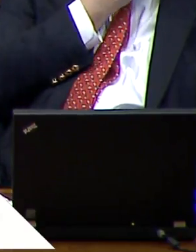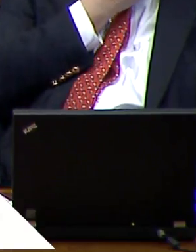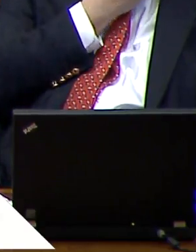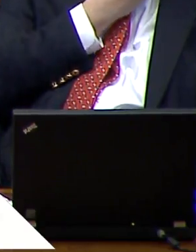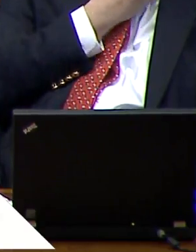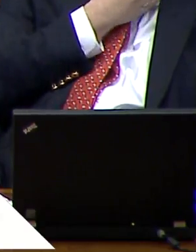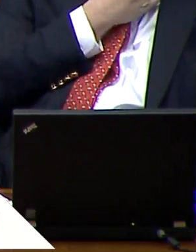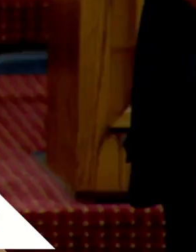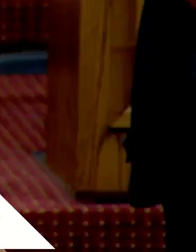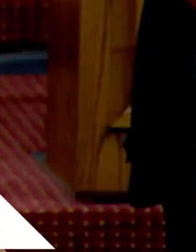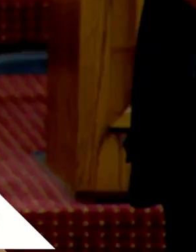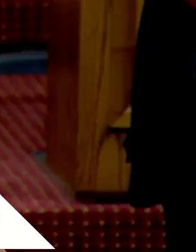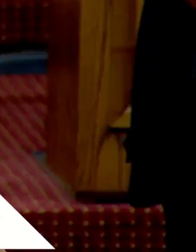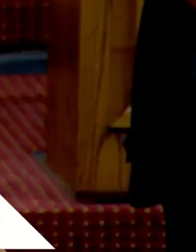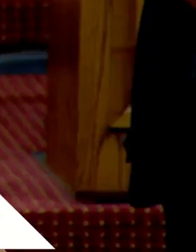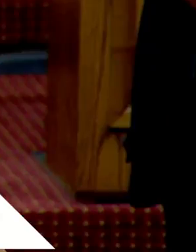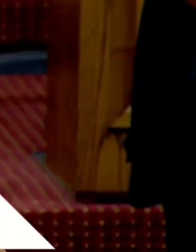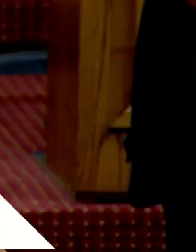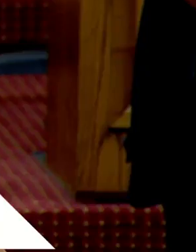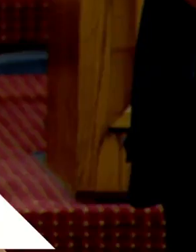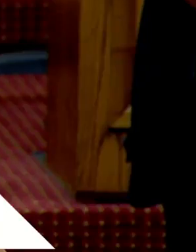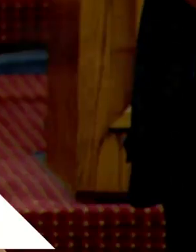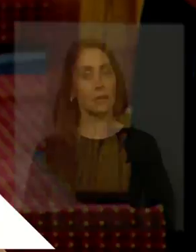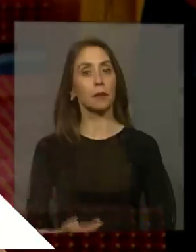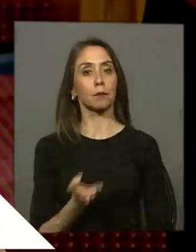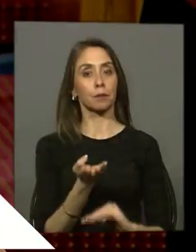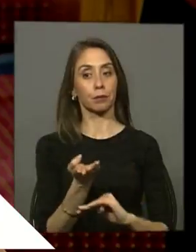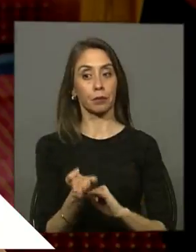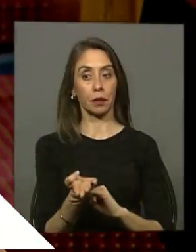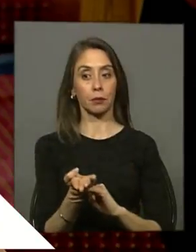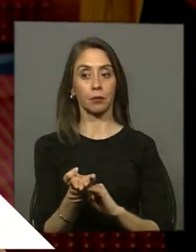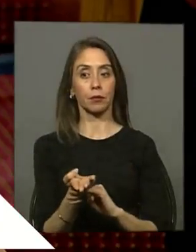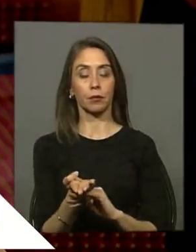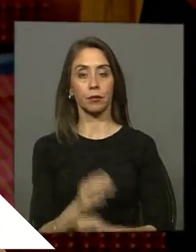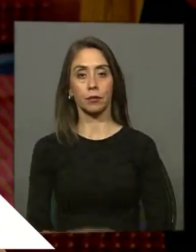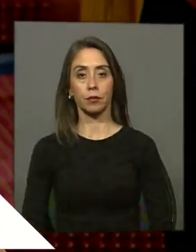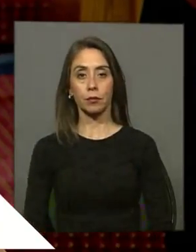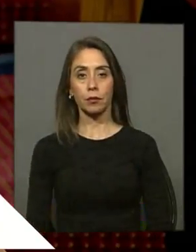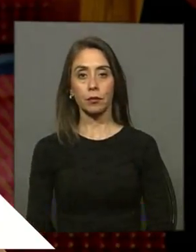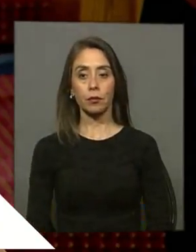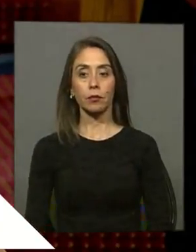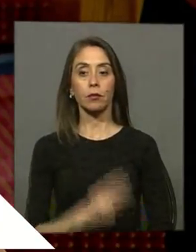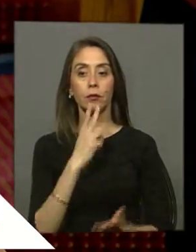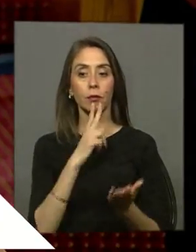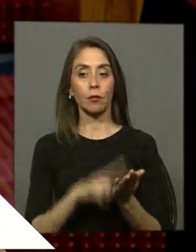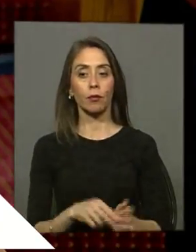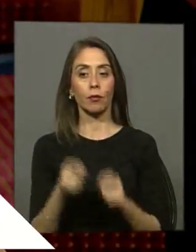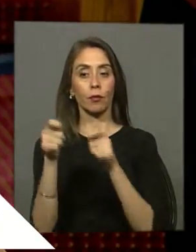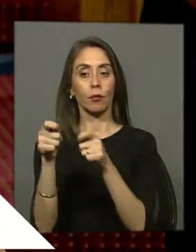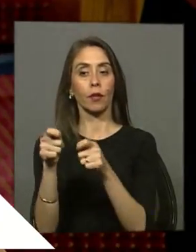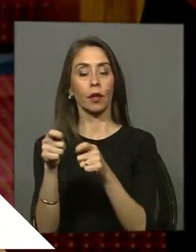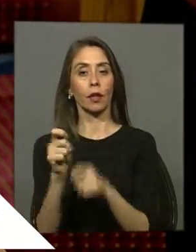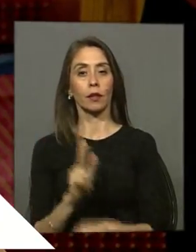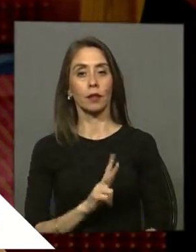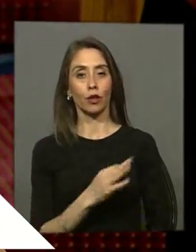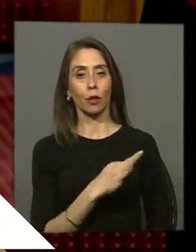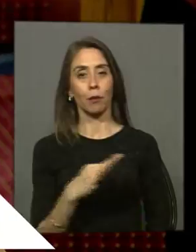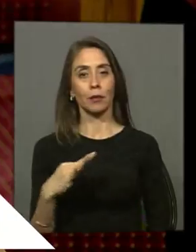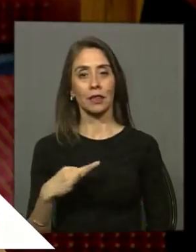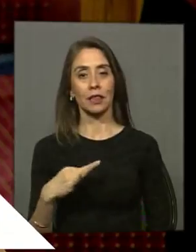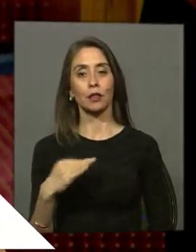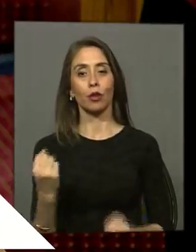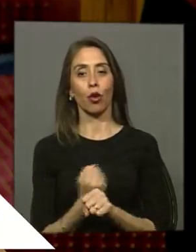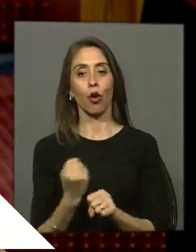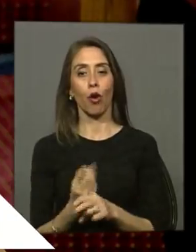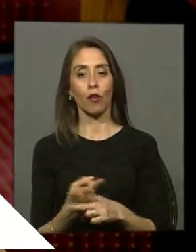gracias presidente y por su intermedio solicitar un oficio al señor ministro de obras públicas con